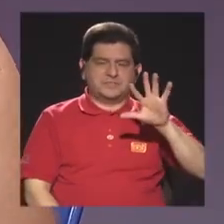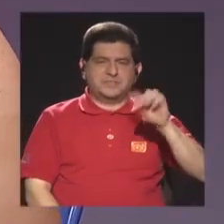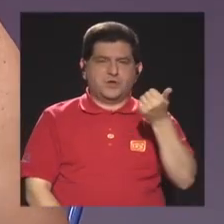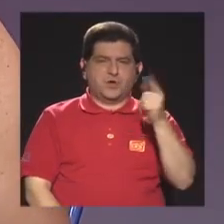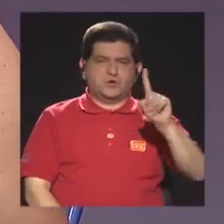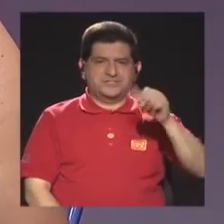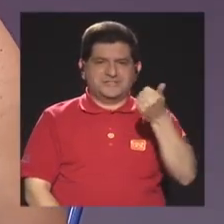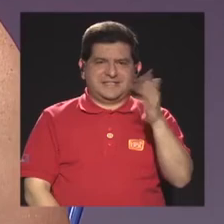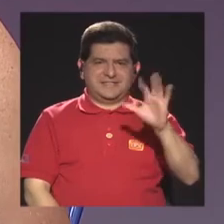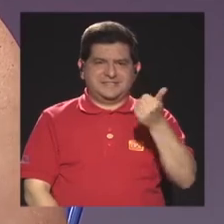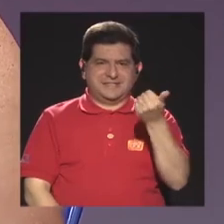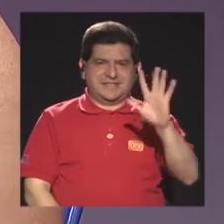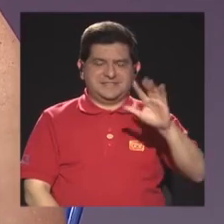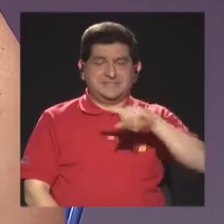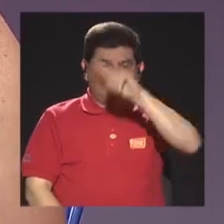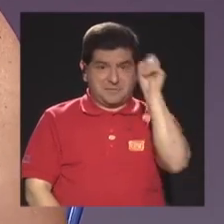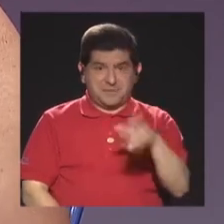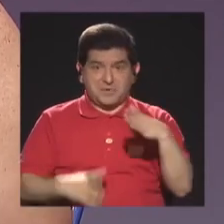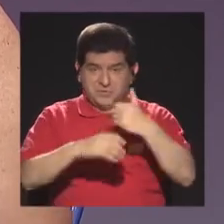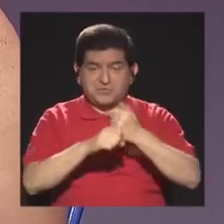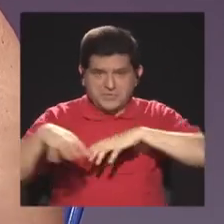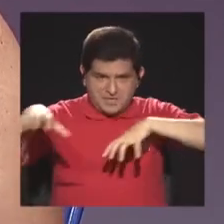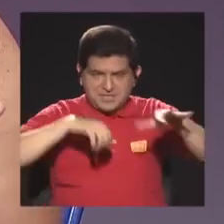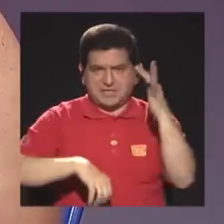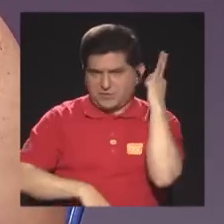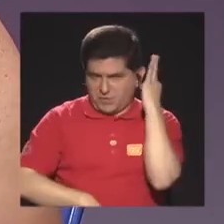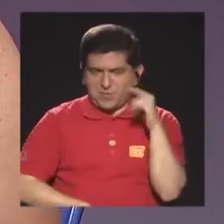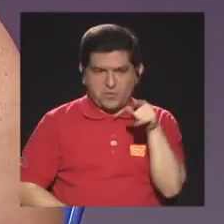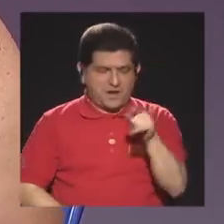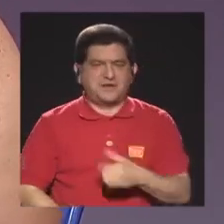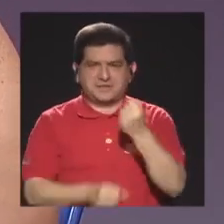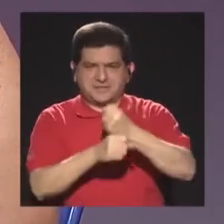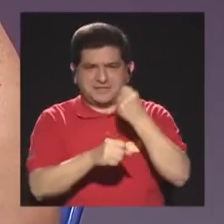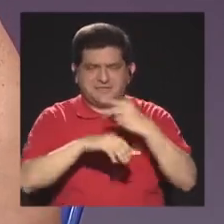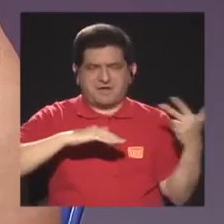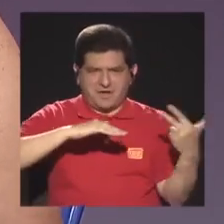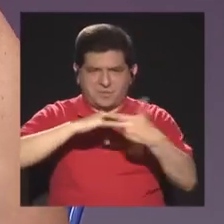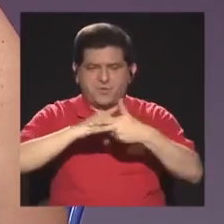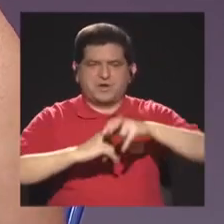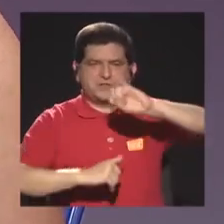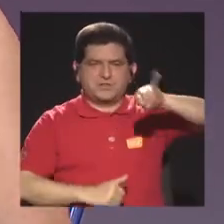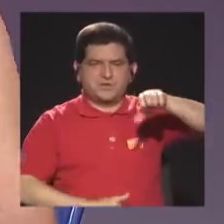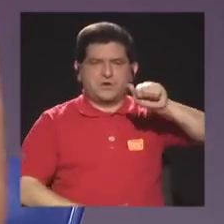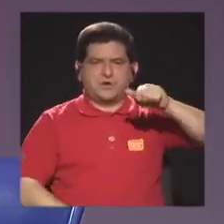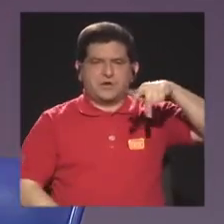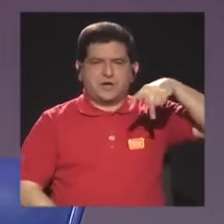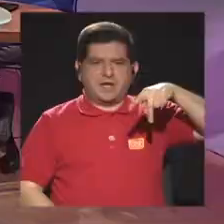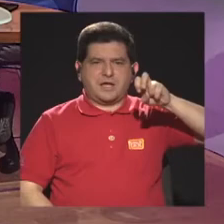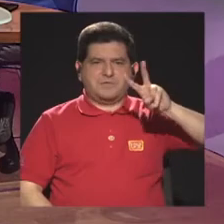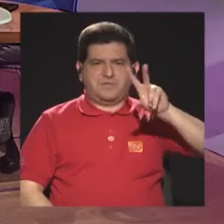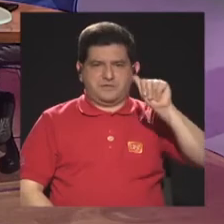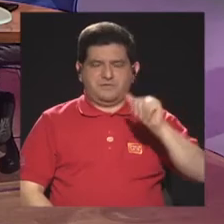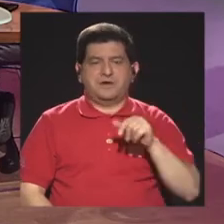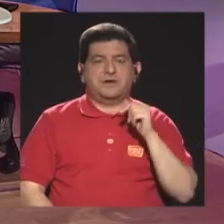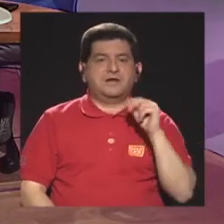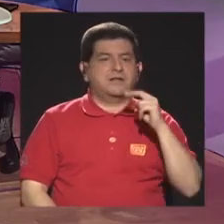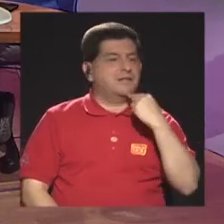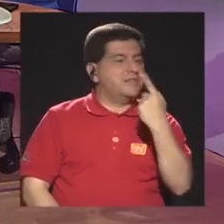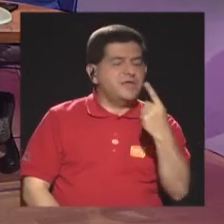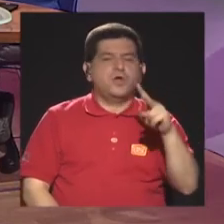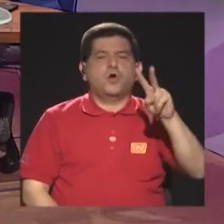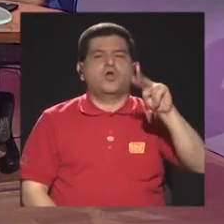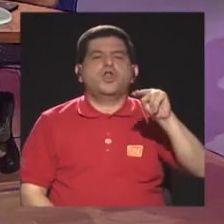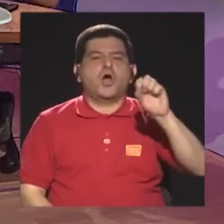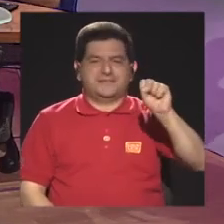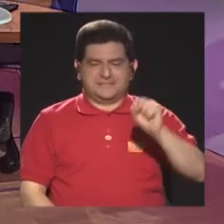25-11-15-15 para que haga sus preguntas sobre la actividad de estas mujeres en los puertos de Habdeba. No, usted decía que cuando usted